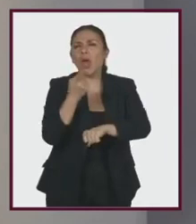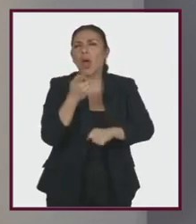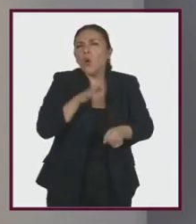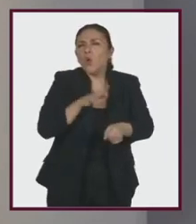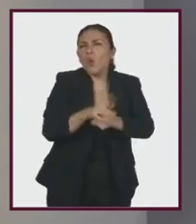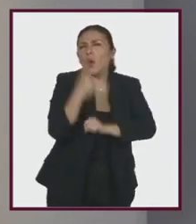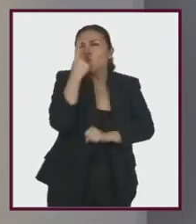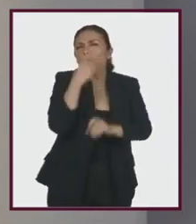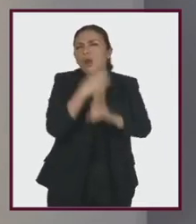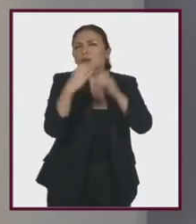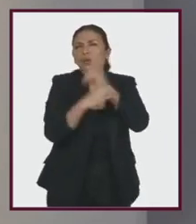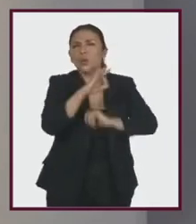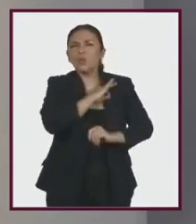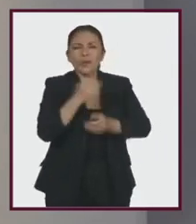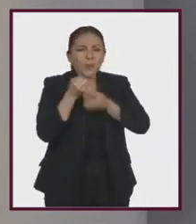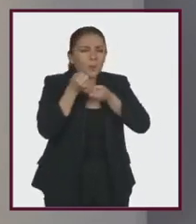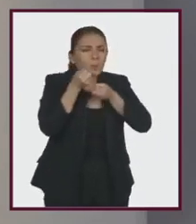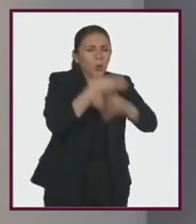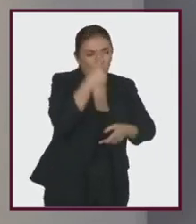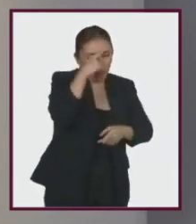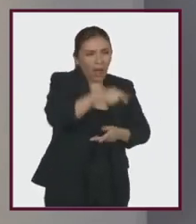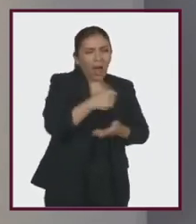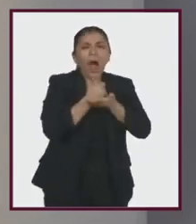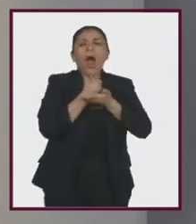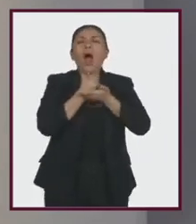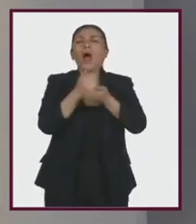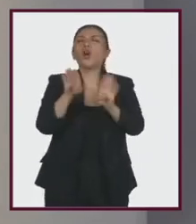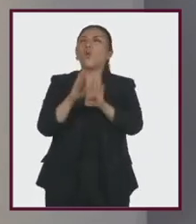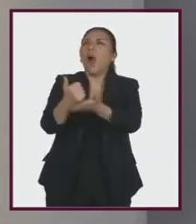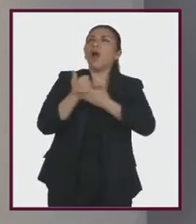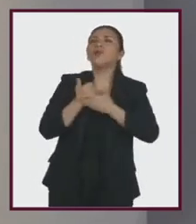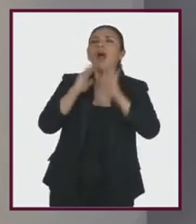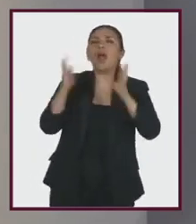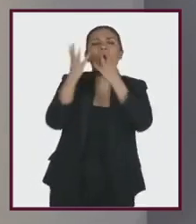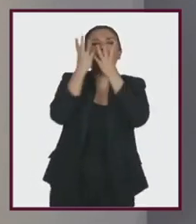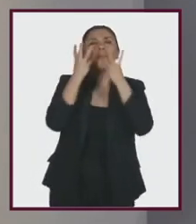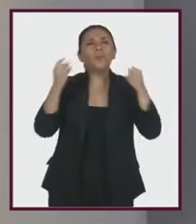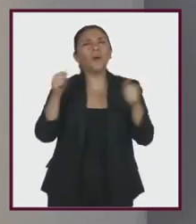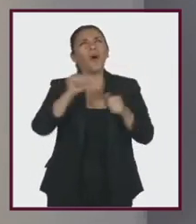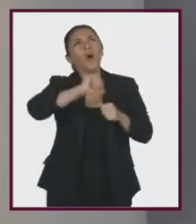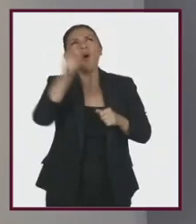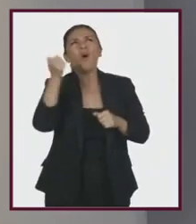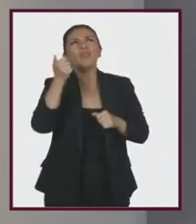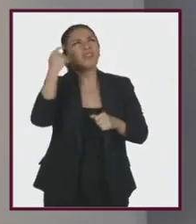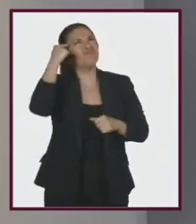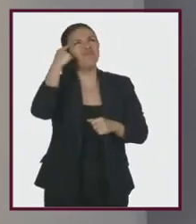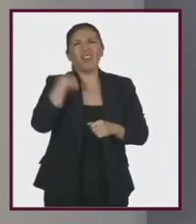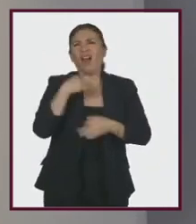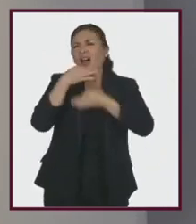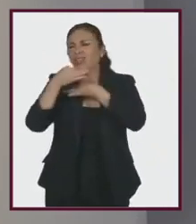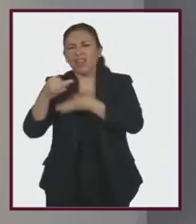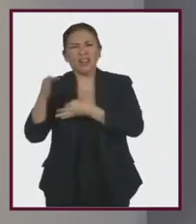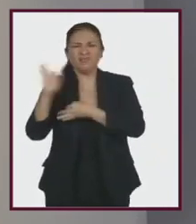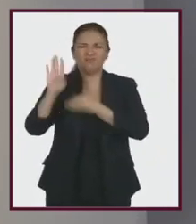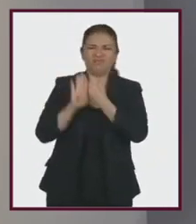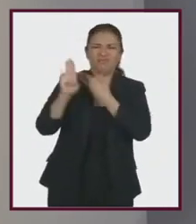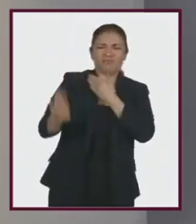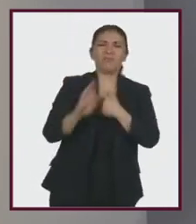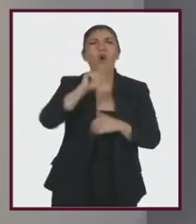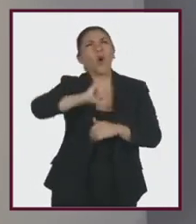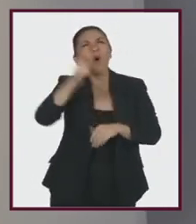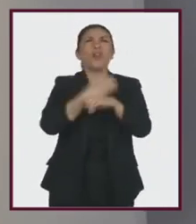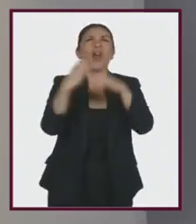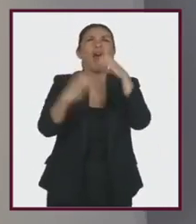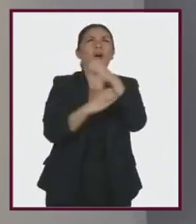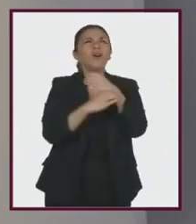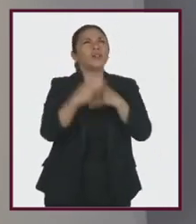pudiera ayudarle a dejar de consumir, a buscar otra perspectiva, otros planes de vida, un proyecto como tal hacia donde quiere